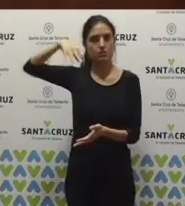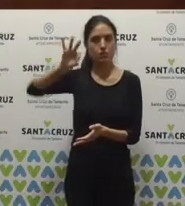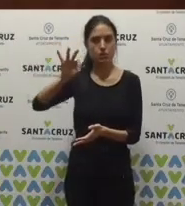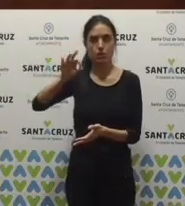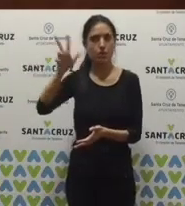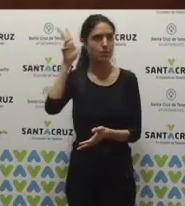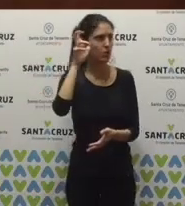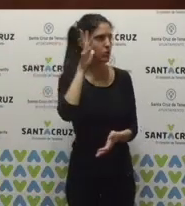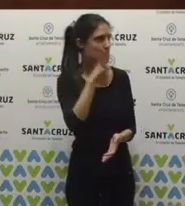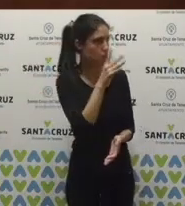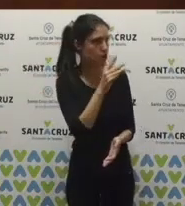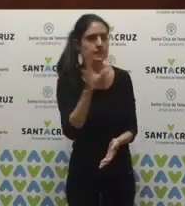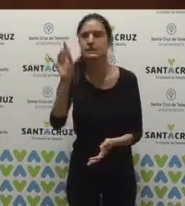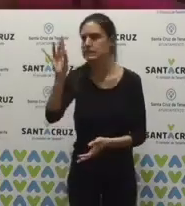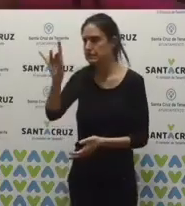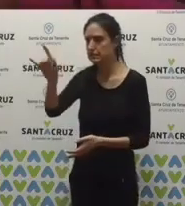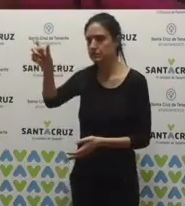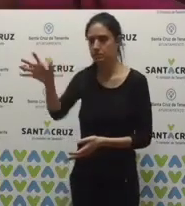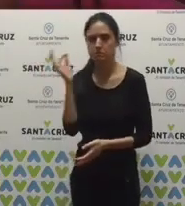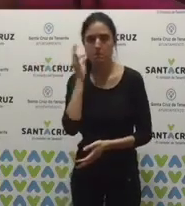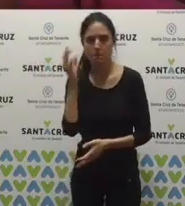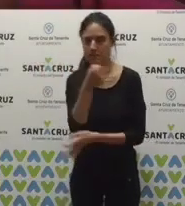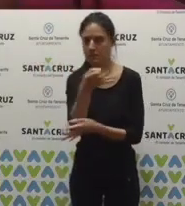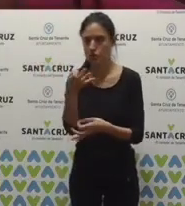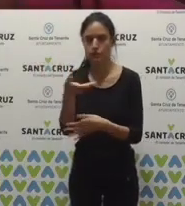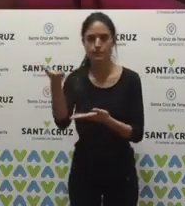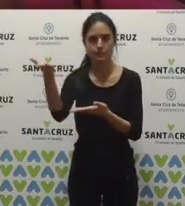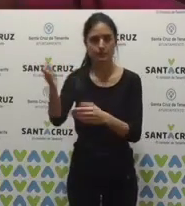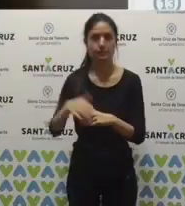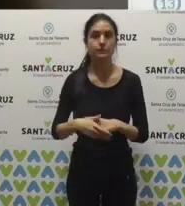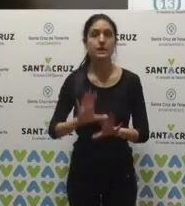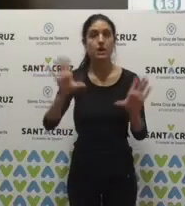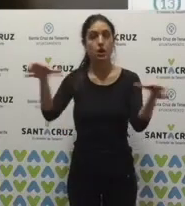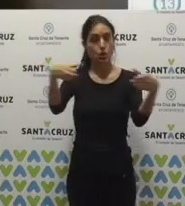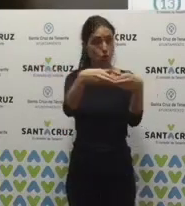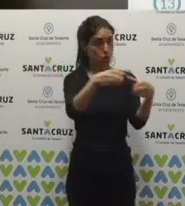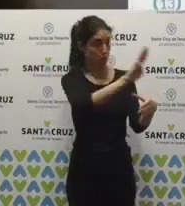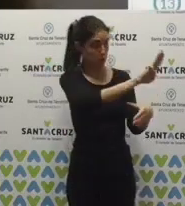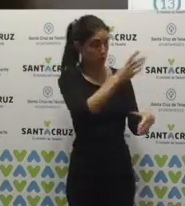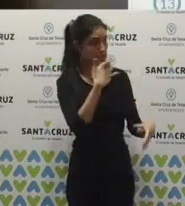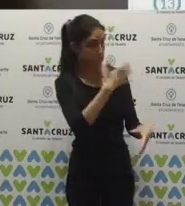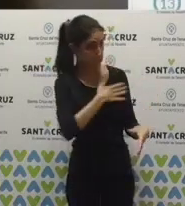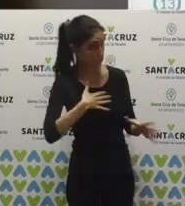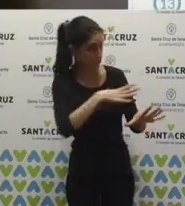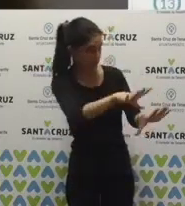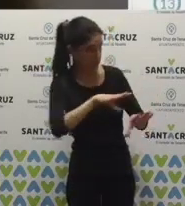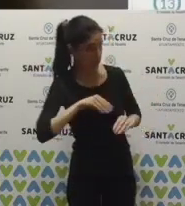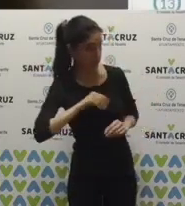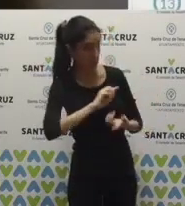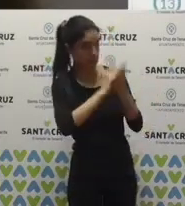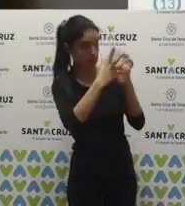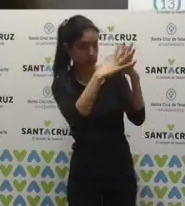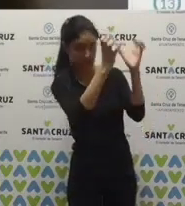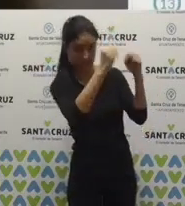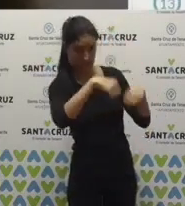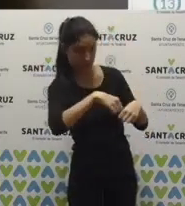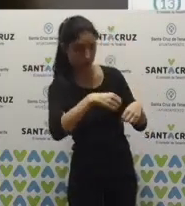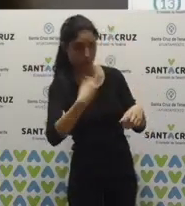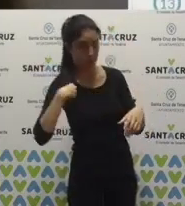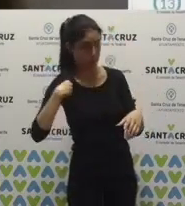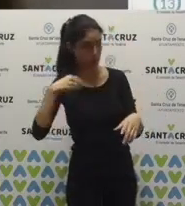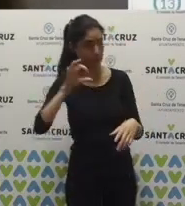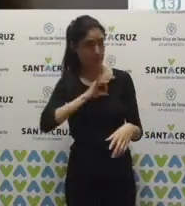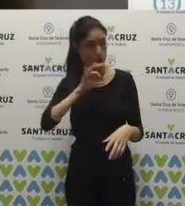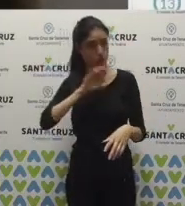doña yaiza narón mal perfecto si el partido popular está dispuesto a aceptar la transaccional de presencia del señor suerte